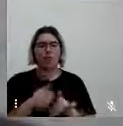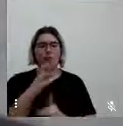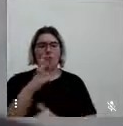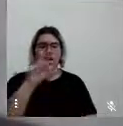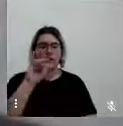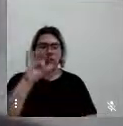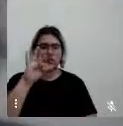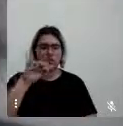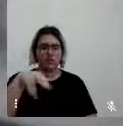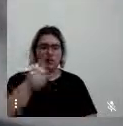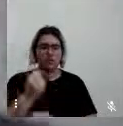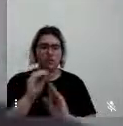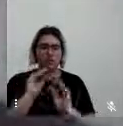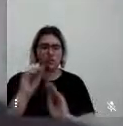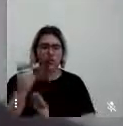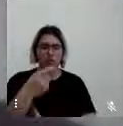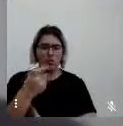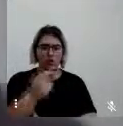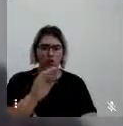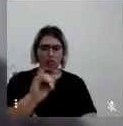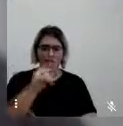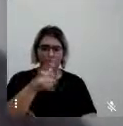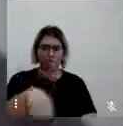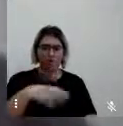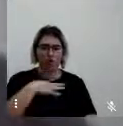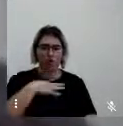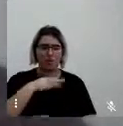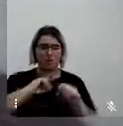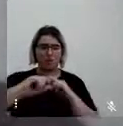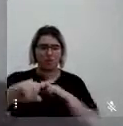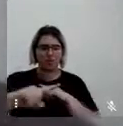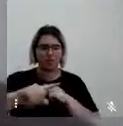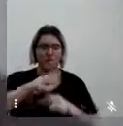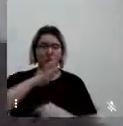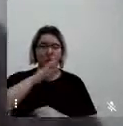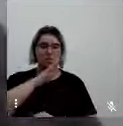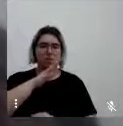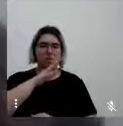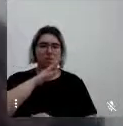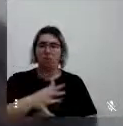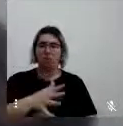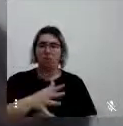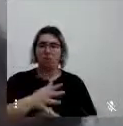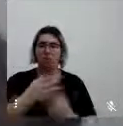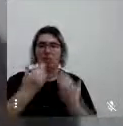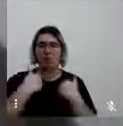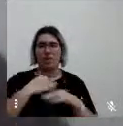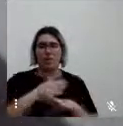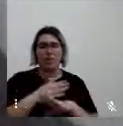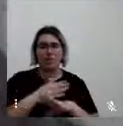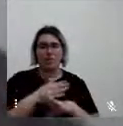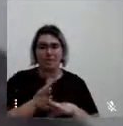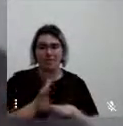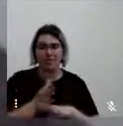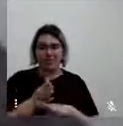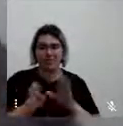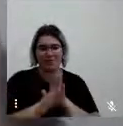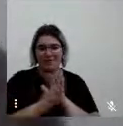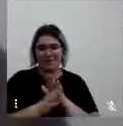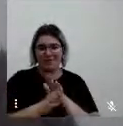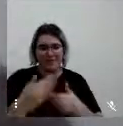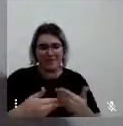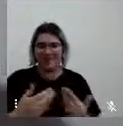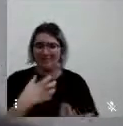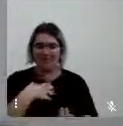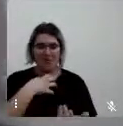su correo, le podáis mandar porque no puedo, como ya nos hemos pasado, no puedo seguir adelante. Entonces, ya sabéis, o el